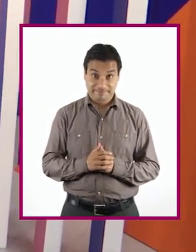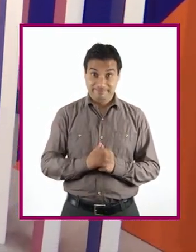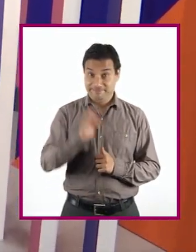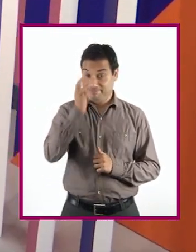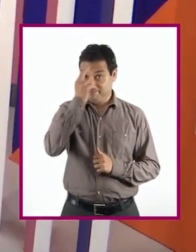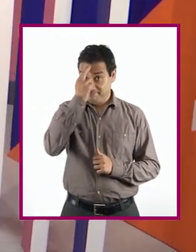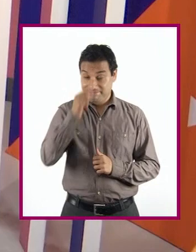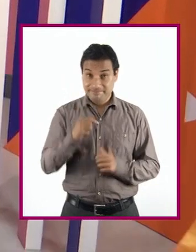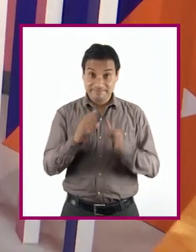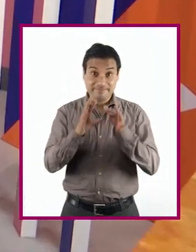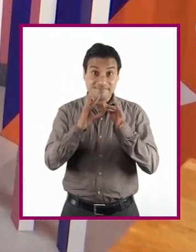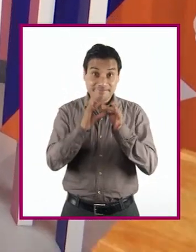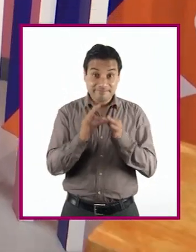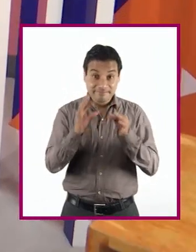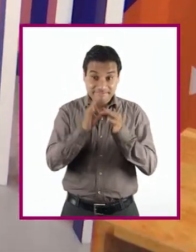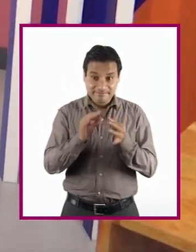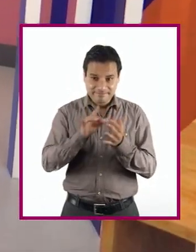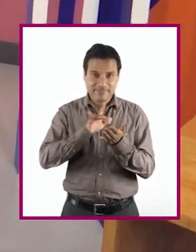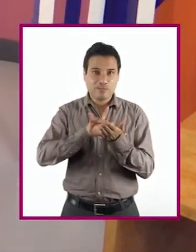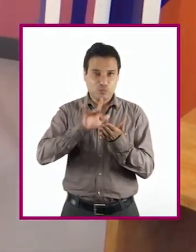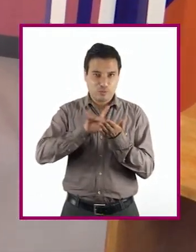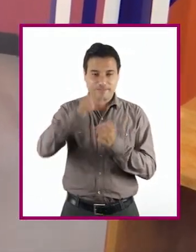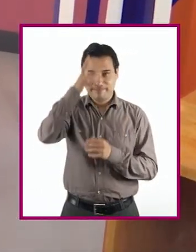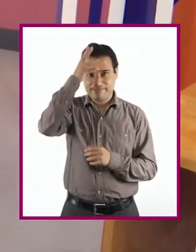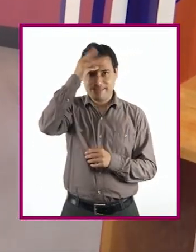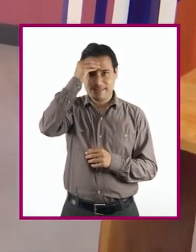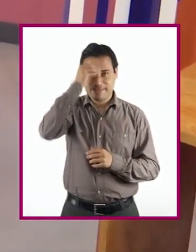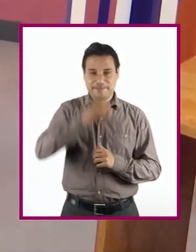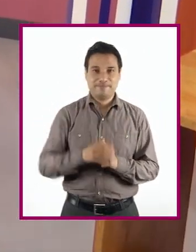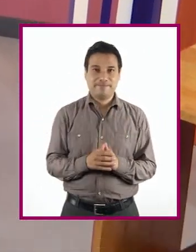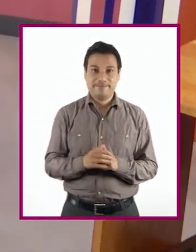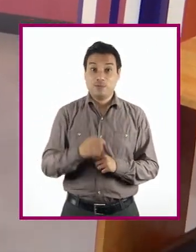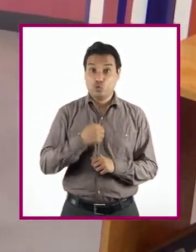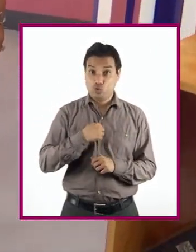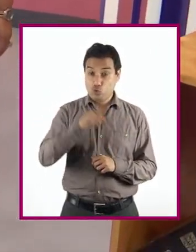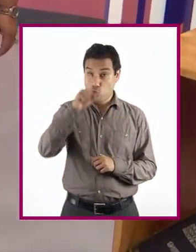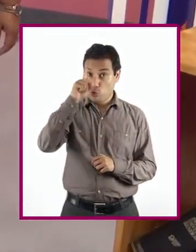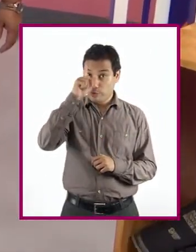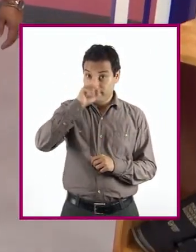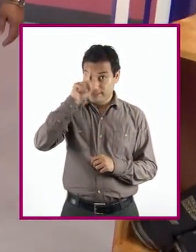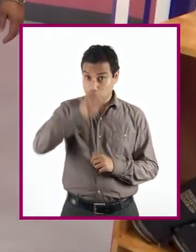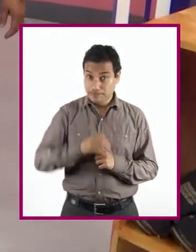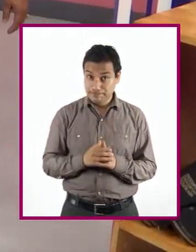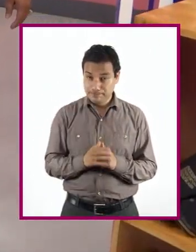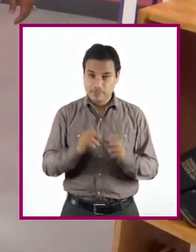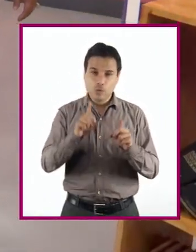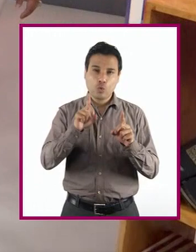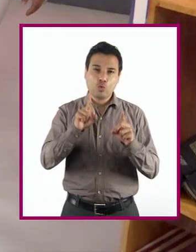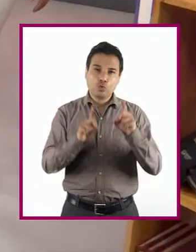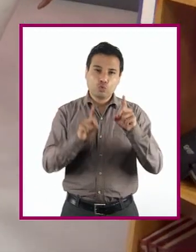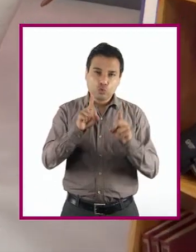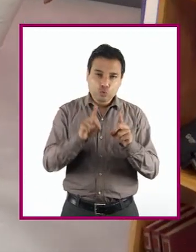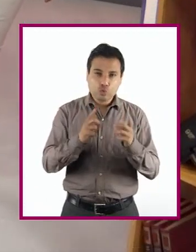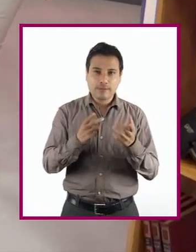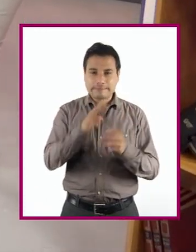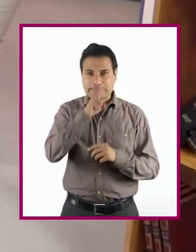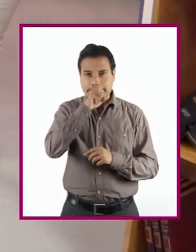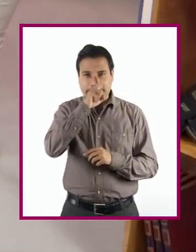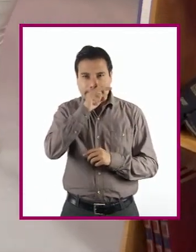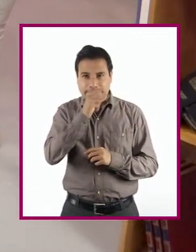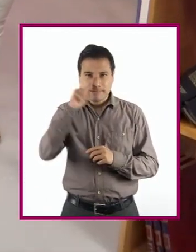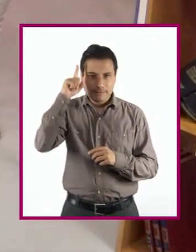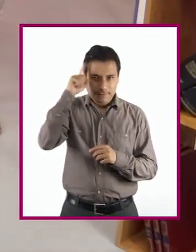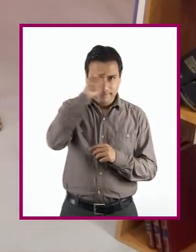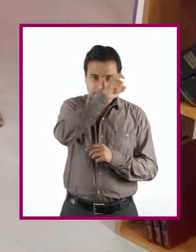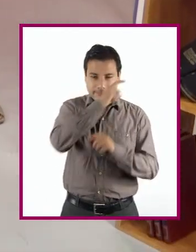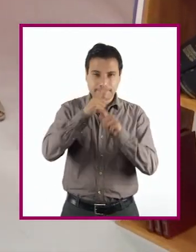vean es para consolidar su conocimiento, así que les recomiendo llevar un registro de las dudas, inquietudes o